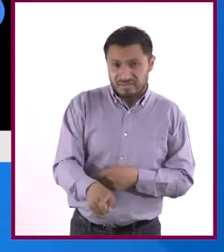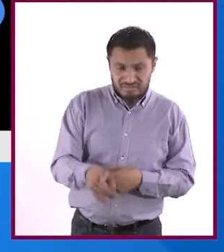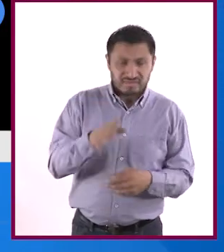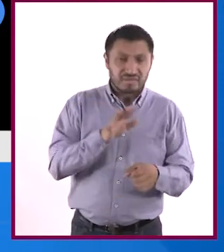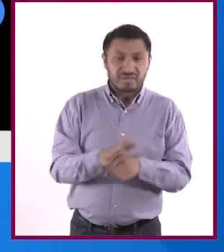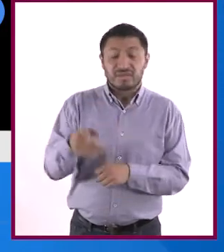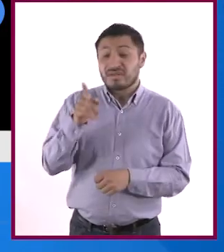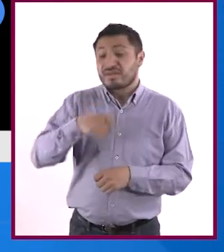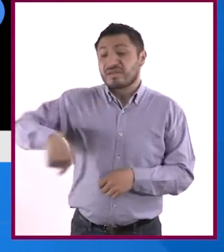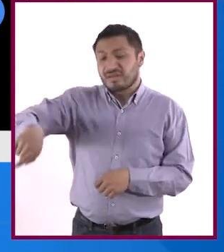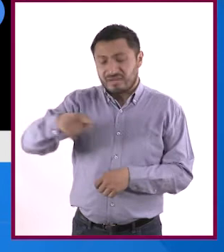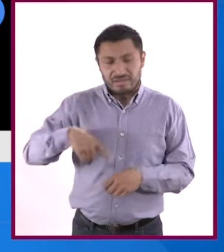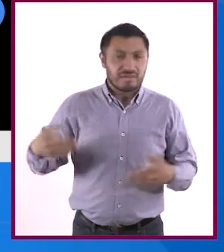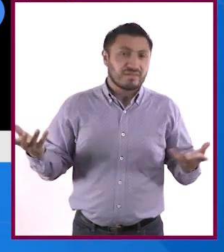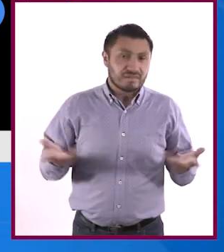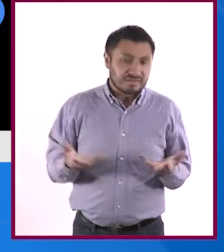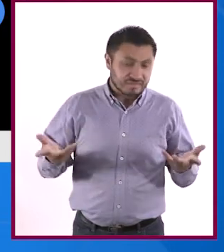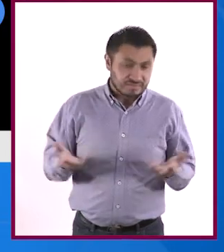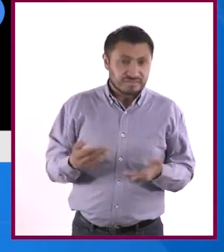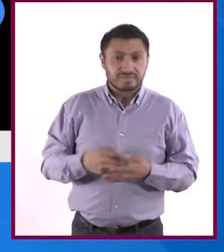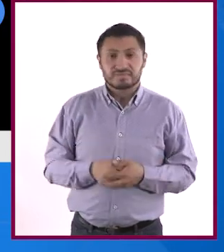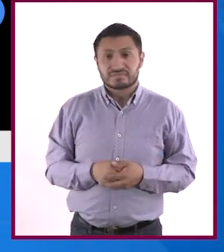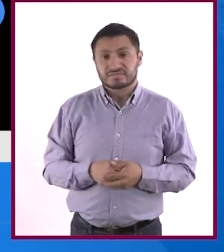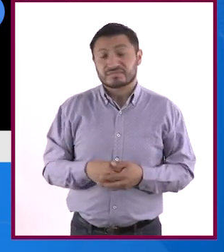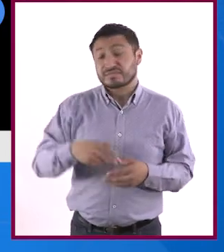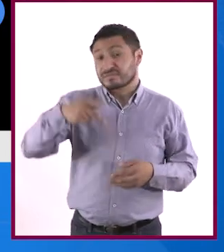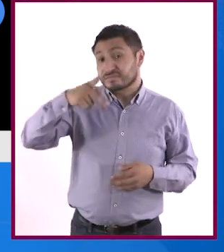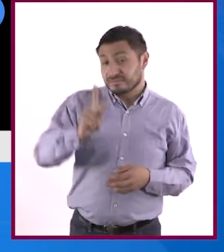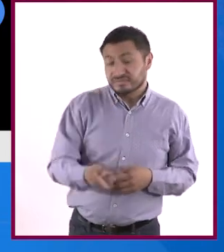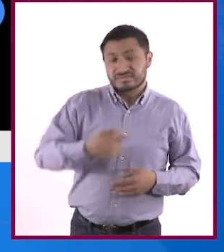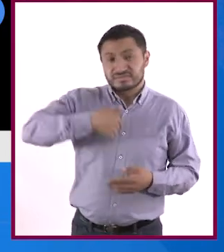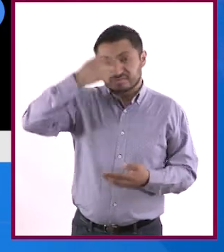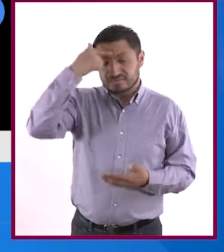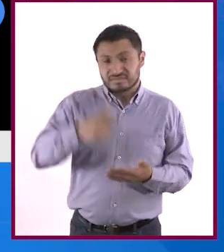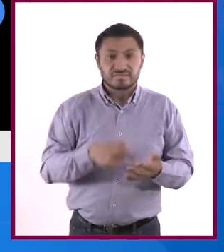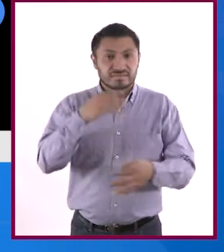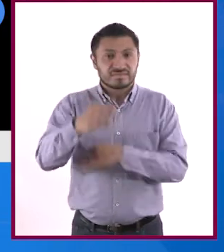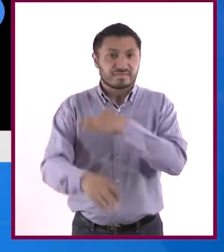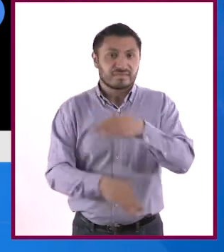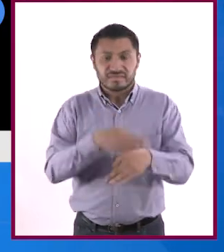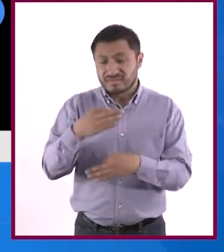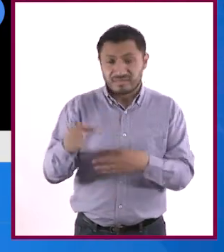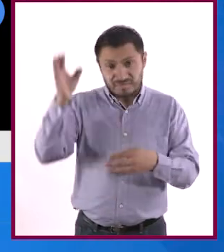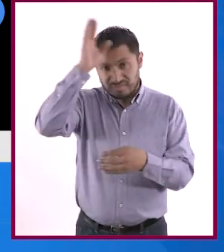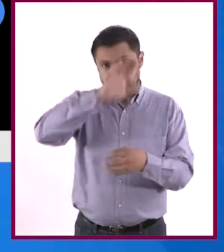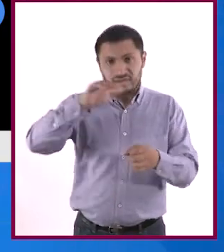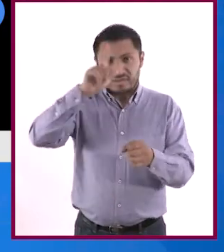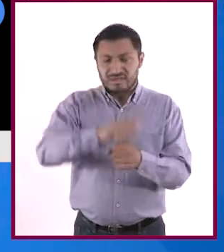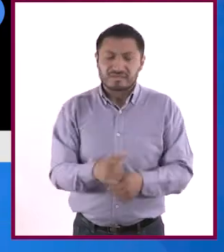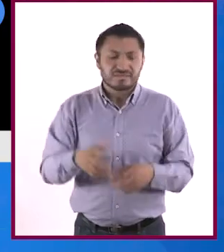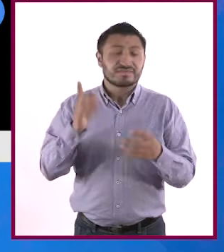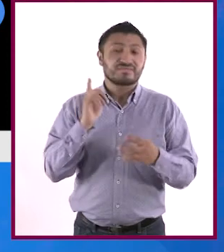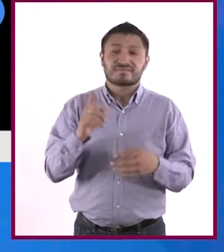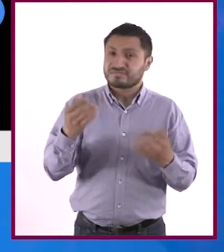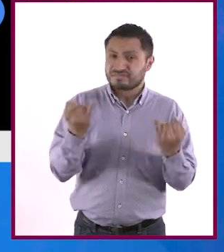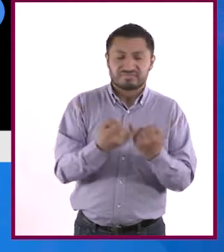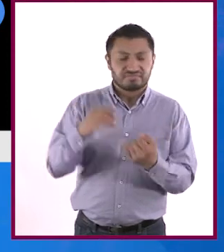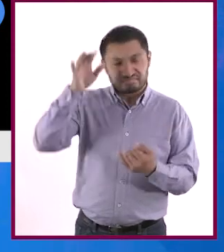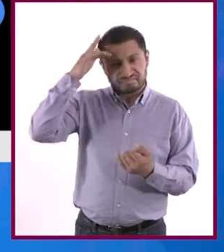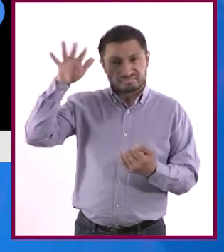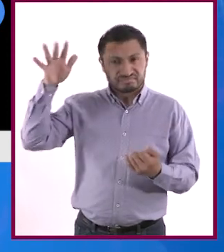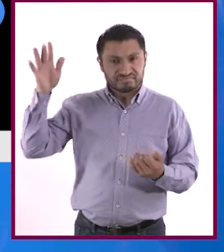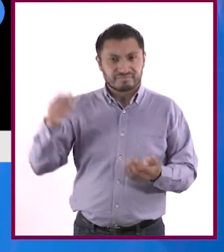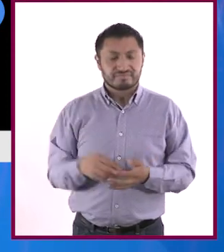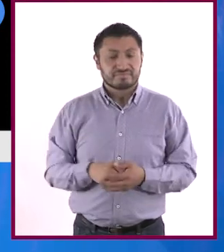que le corresponde a las personas menores de edad. Pero yo creo que todas las culturas somos